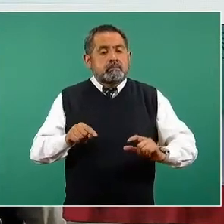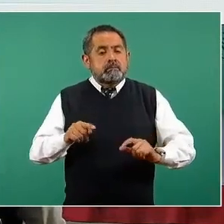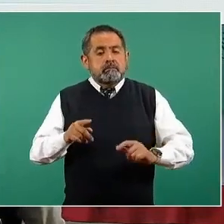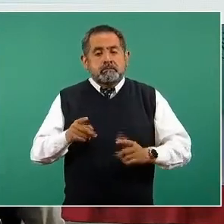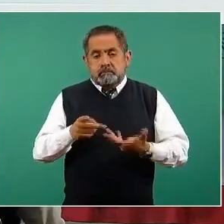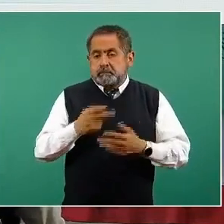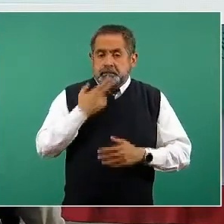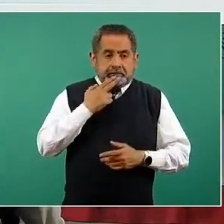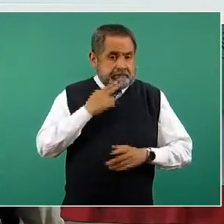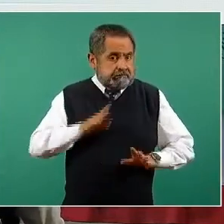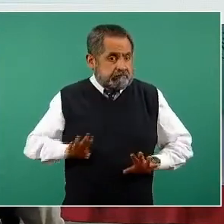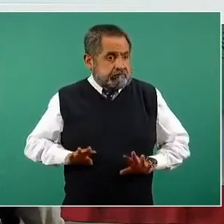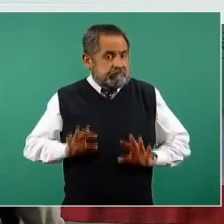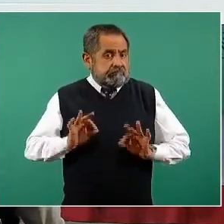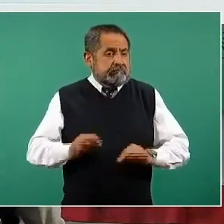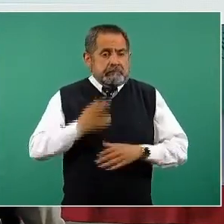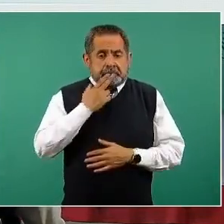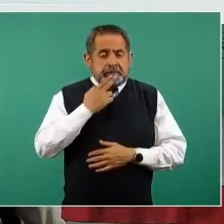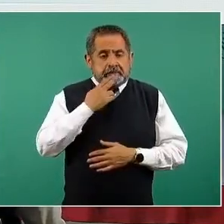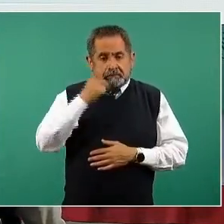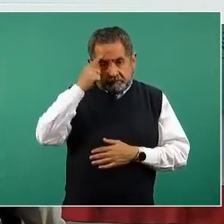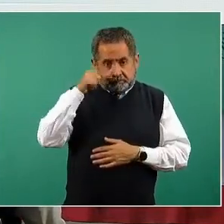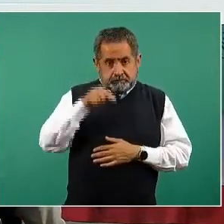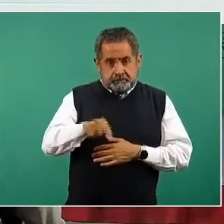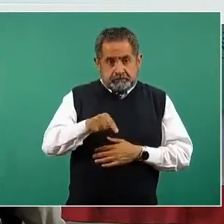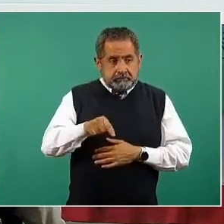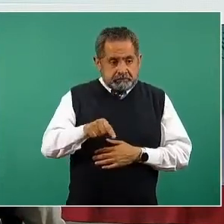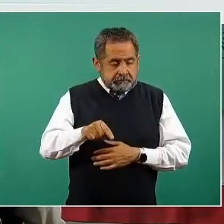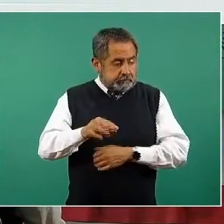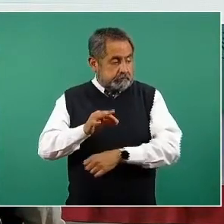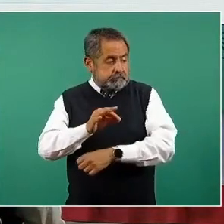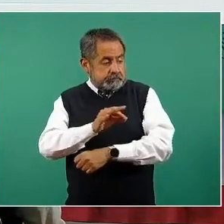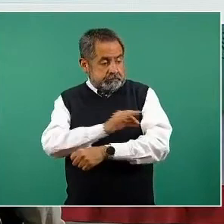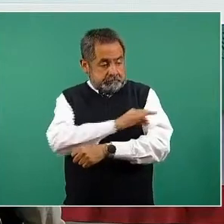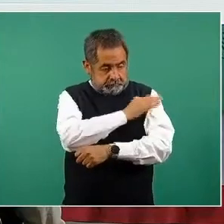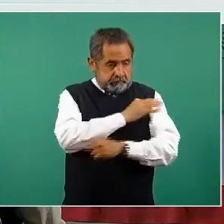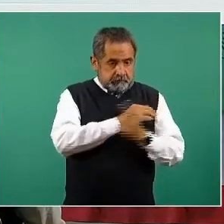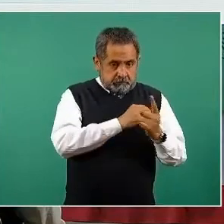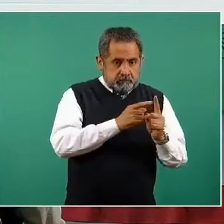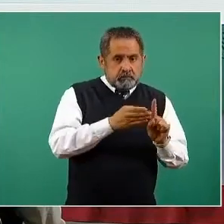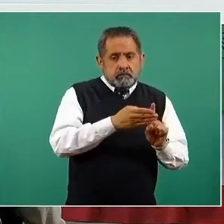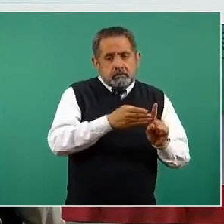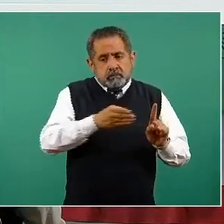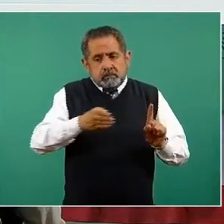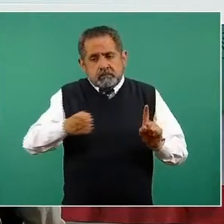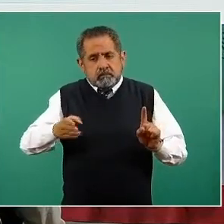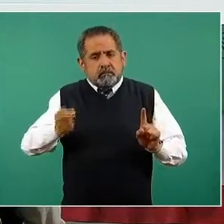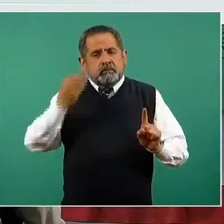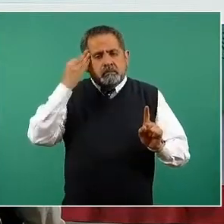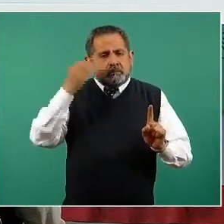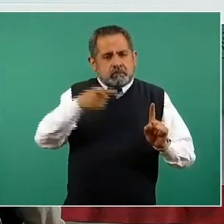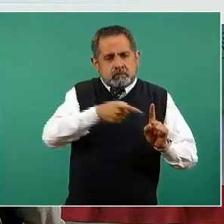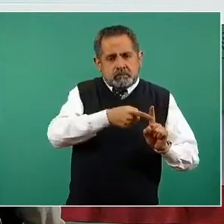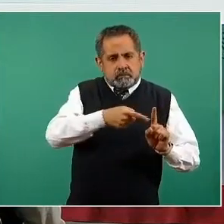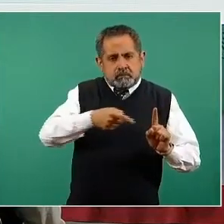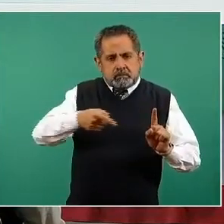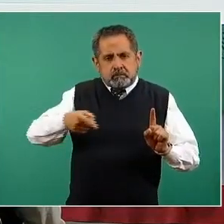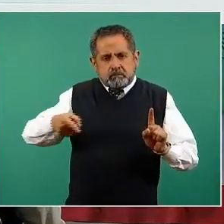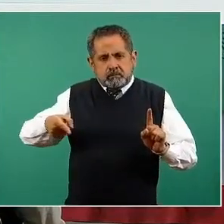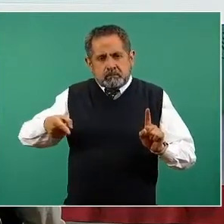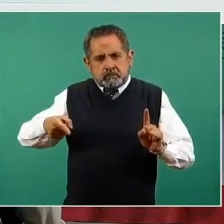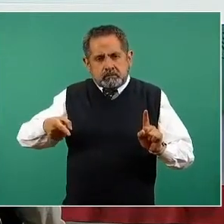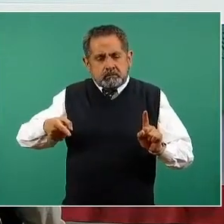un beneficio de que la ventana para la aplicación de la segunda dosis es importante. Algunas de ellas son de 8